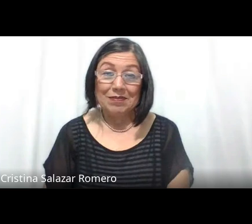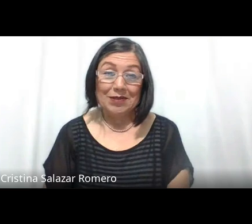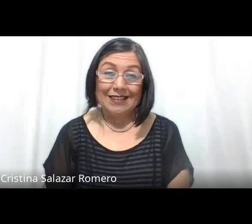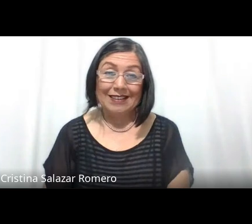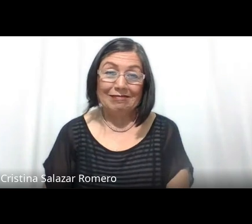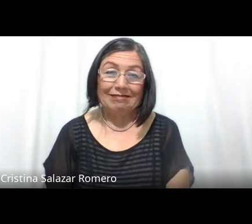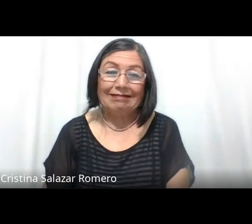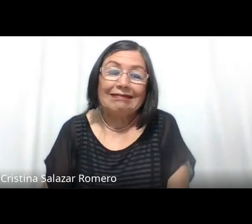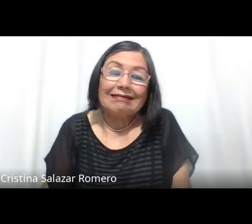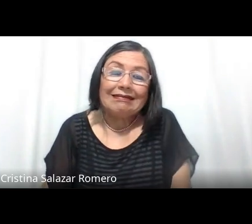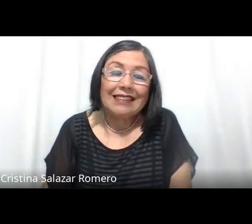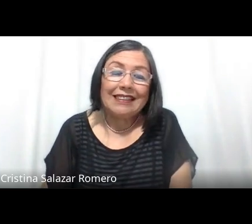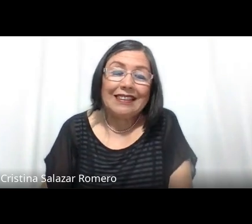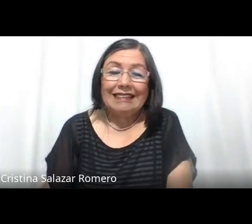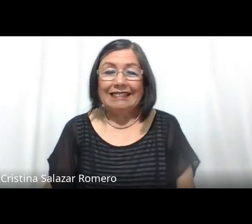y pues,